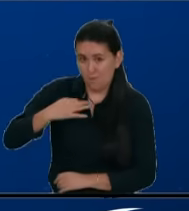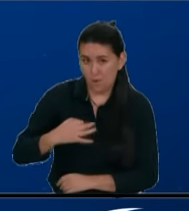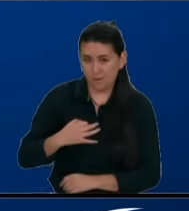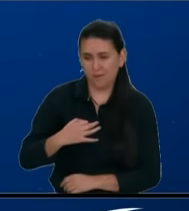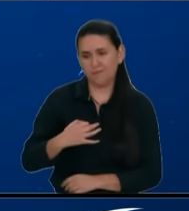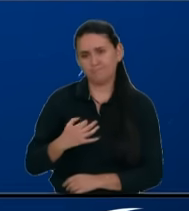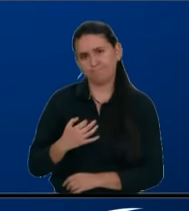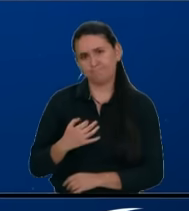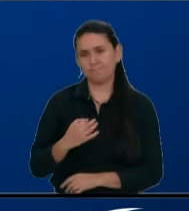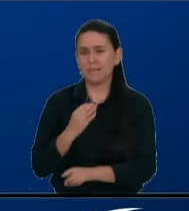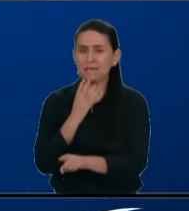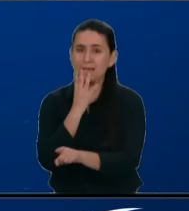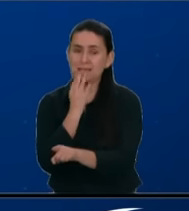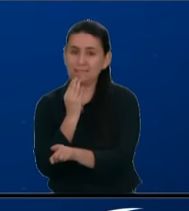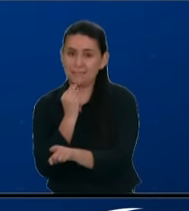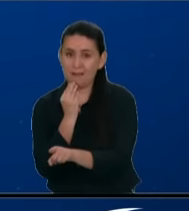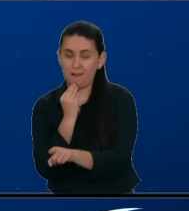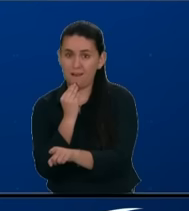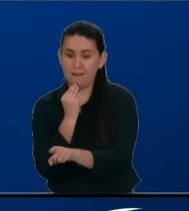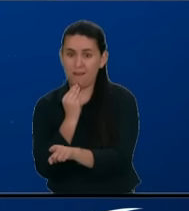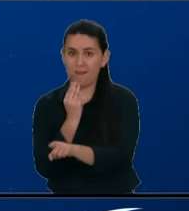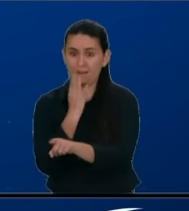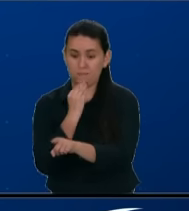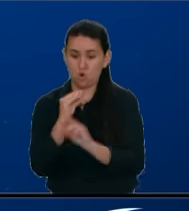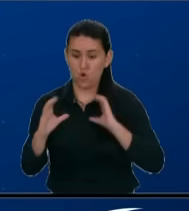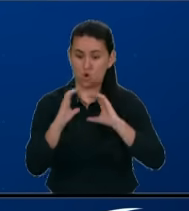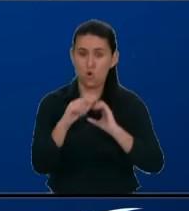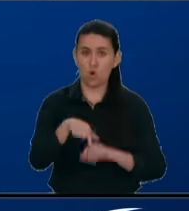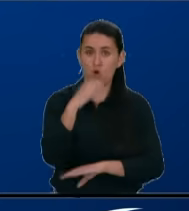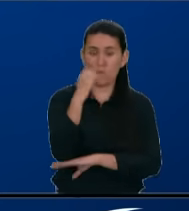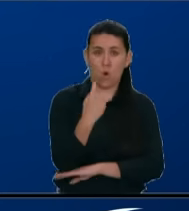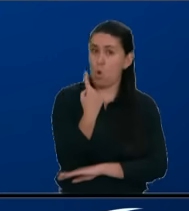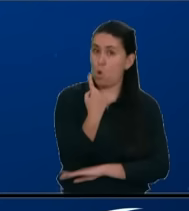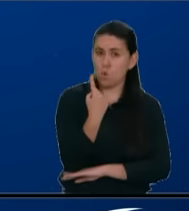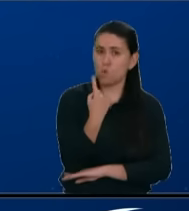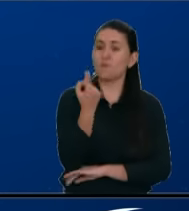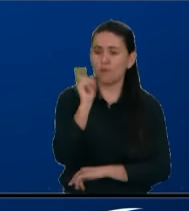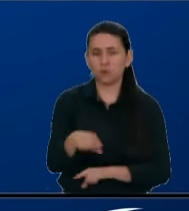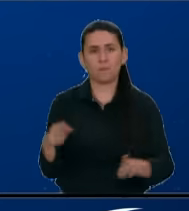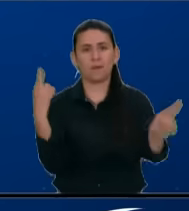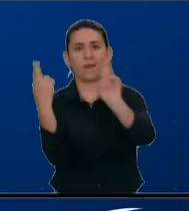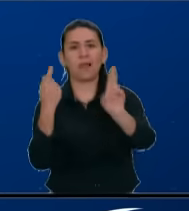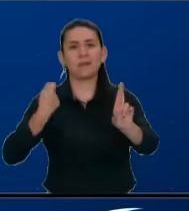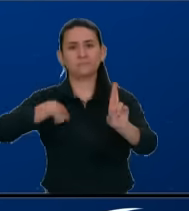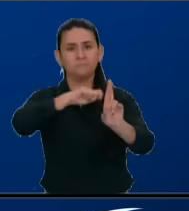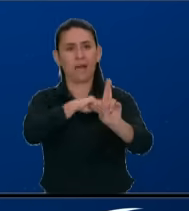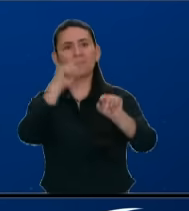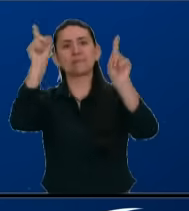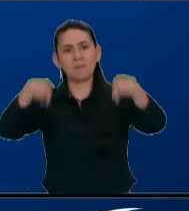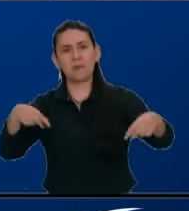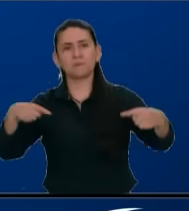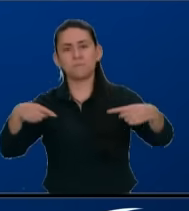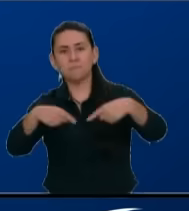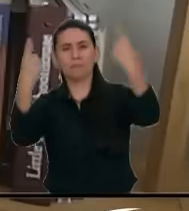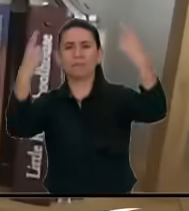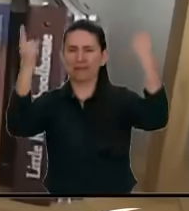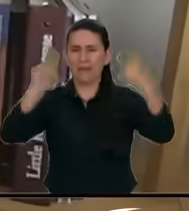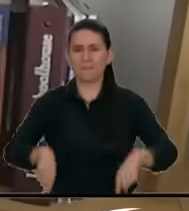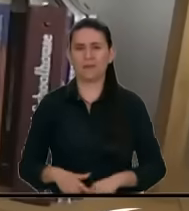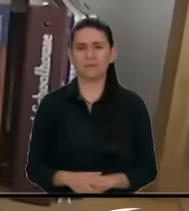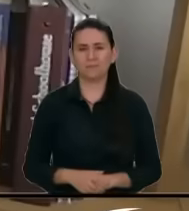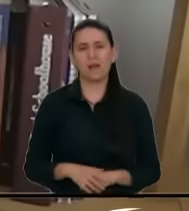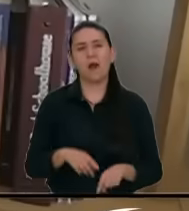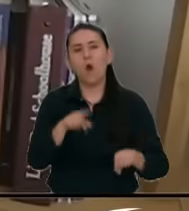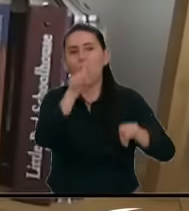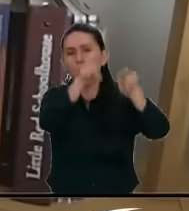o de Israel no solamente tienen problemas con Colombia, sino también eventualmente con España, ¿no? Sí,